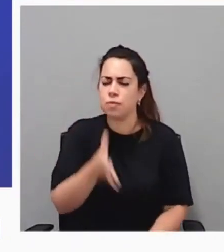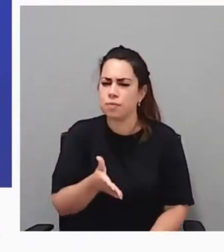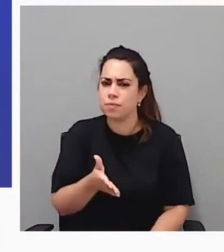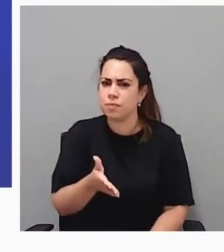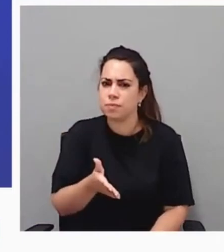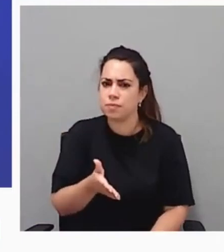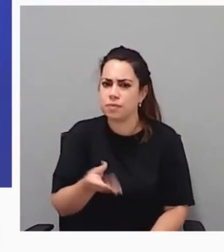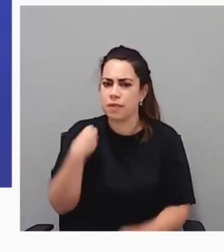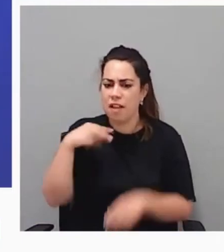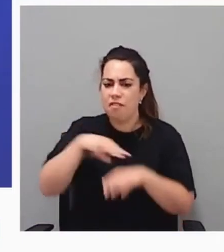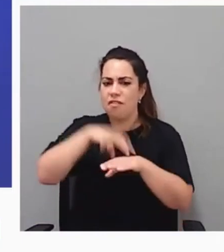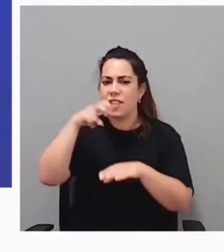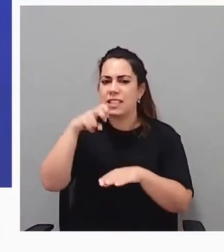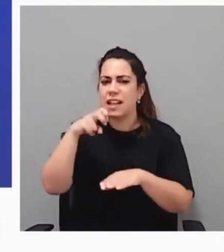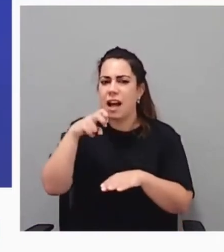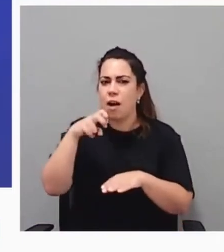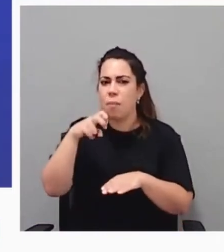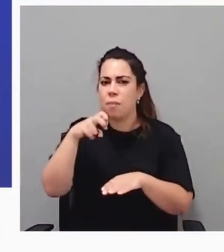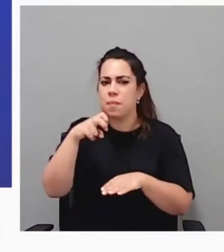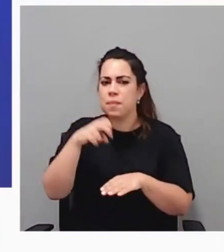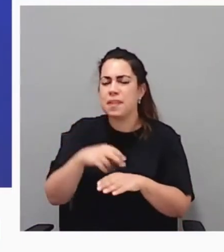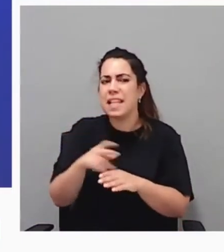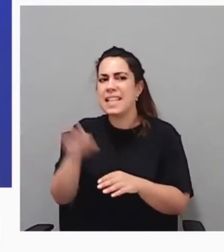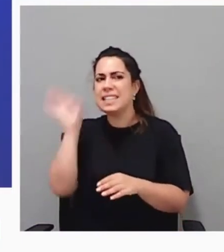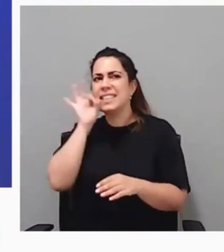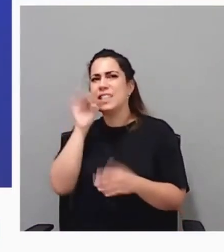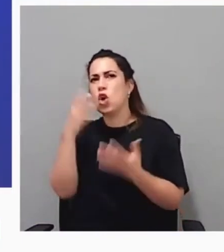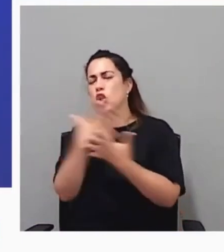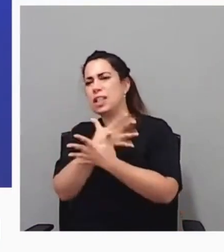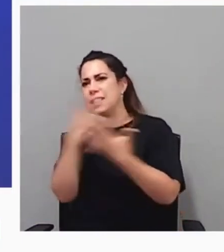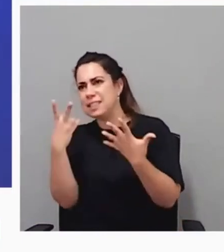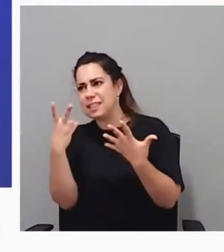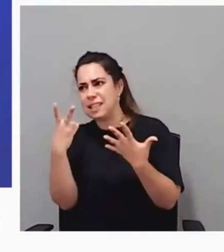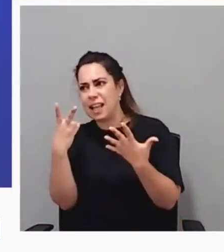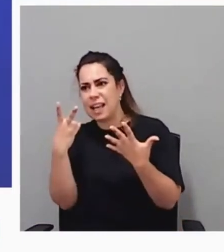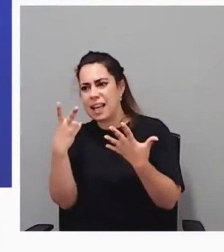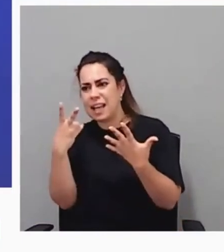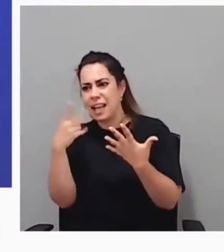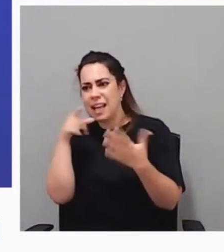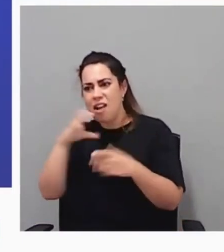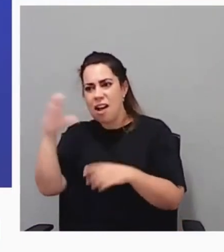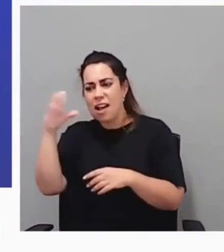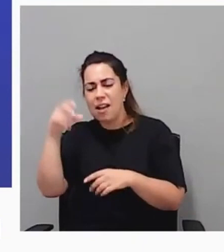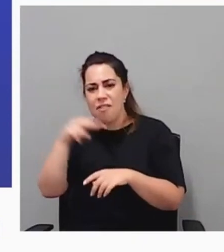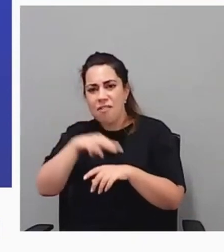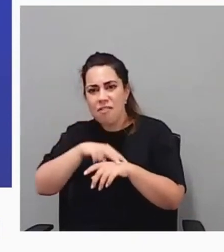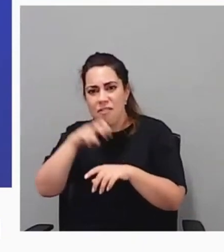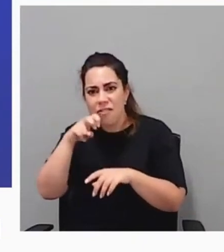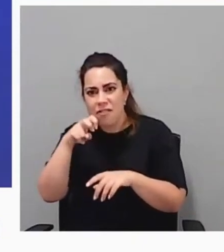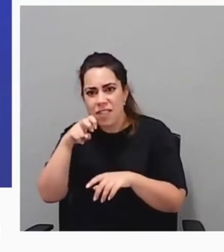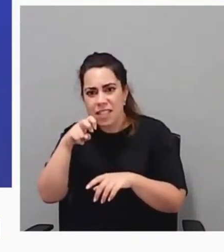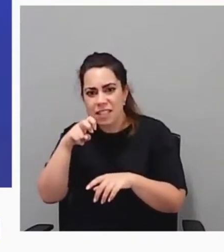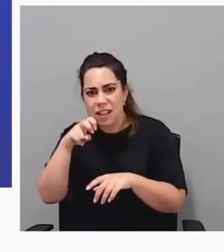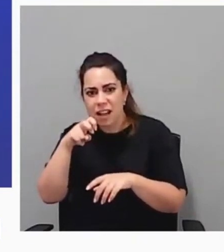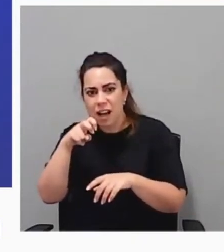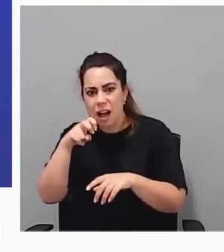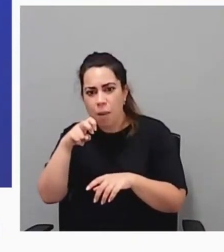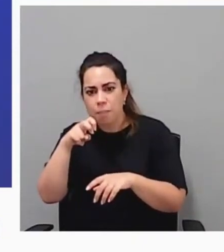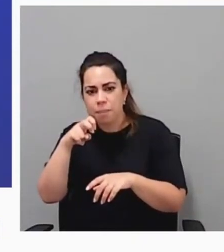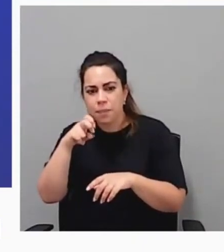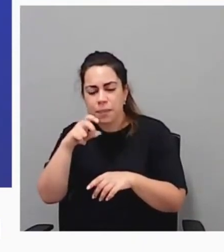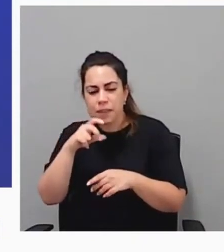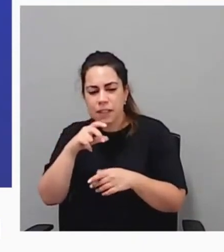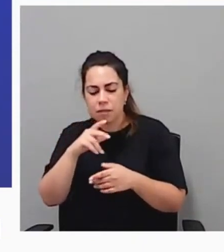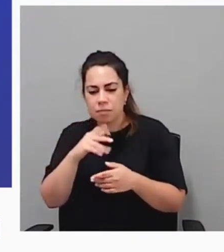la física? ¿Por qué tuvo la física en el siglo XVII tal capacidad de entender la